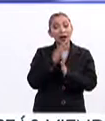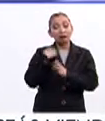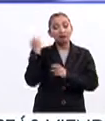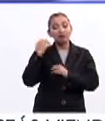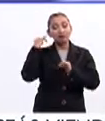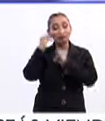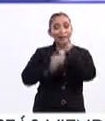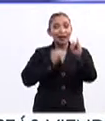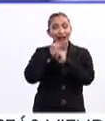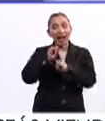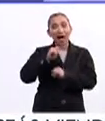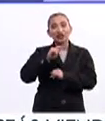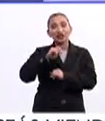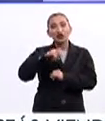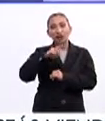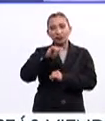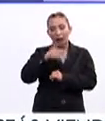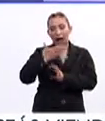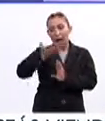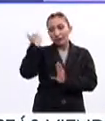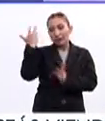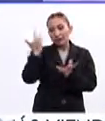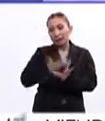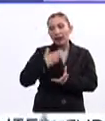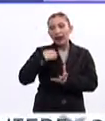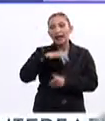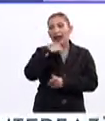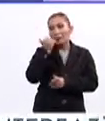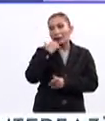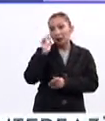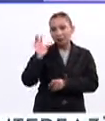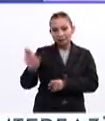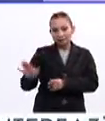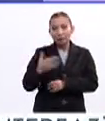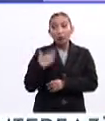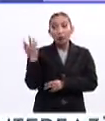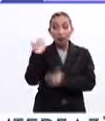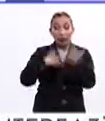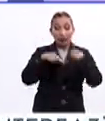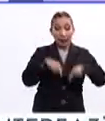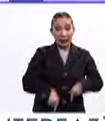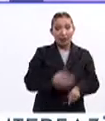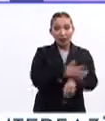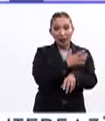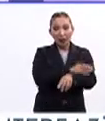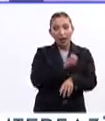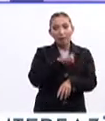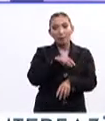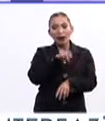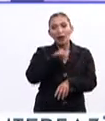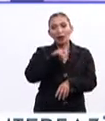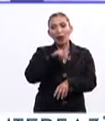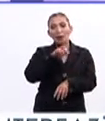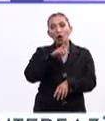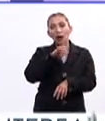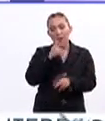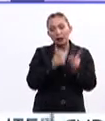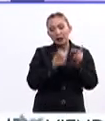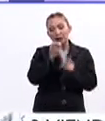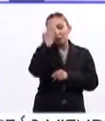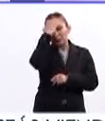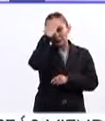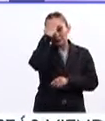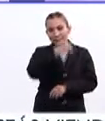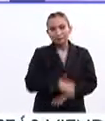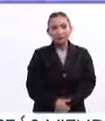Congreso Internacional de Astronáutica que se realizó en Bremen, Alemania. A su regreso, nuestro compañero Emanuel Morales conversó con ellos sobre esta experiencia.